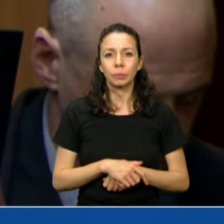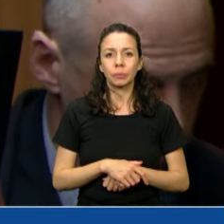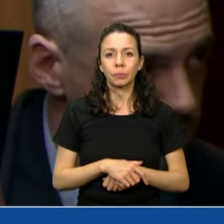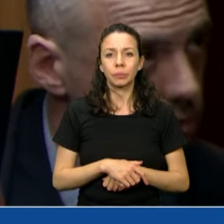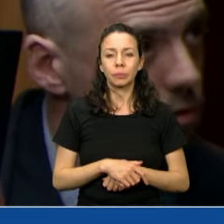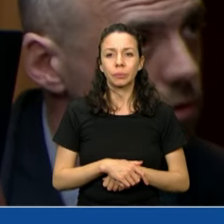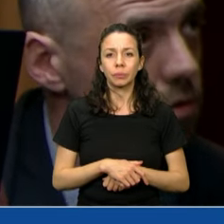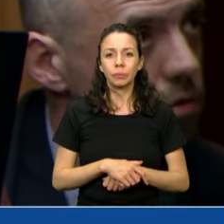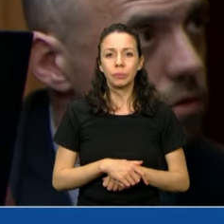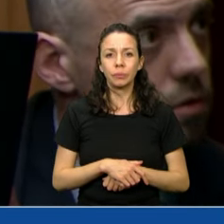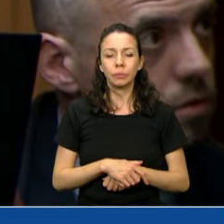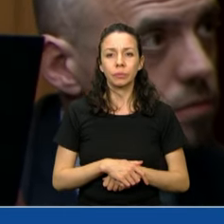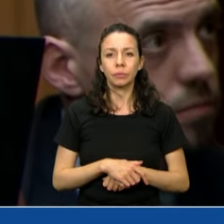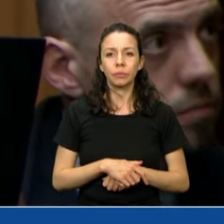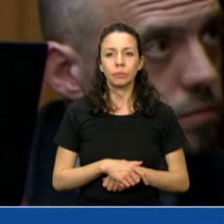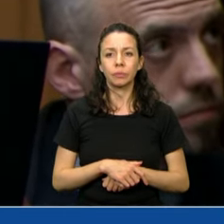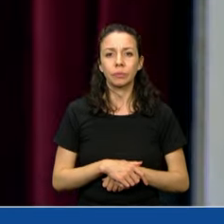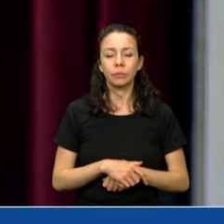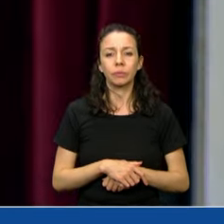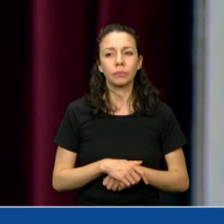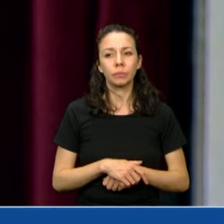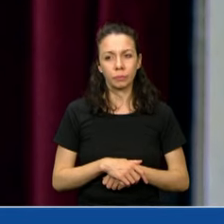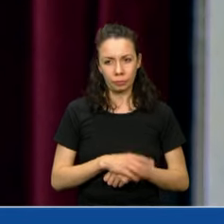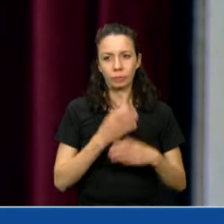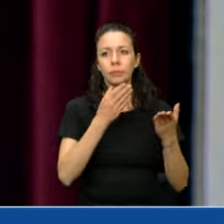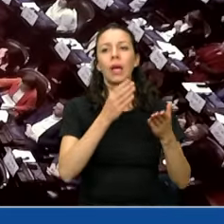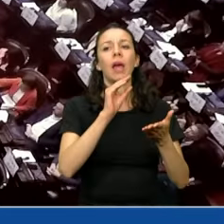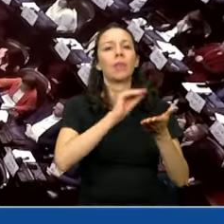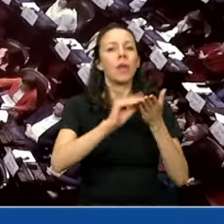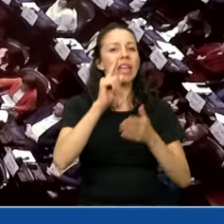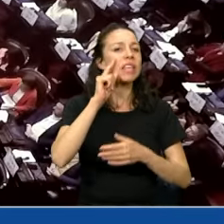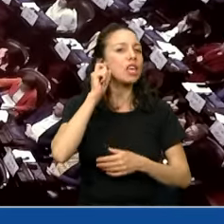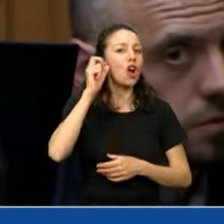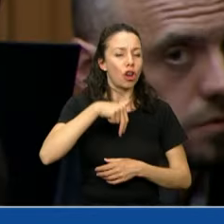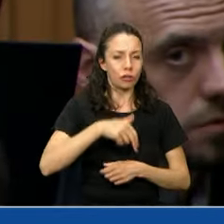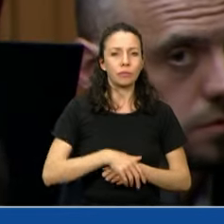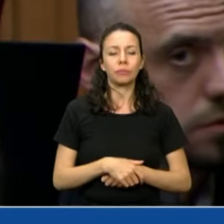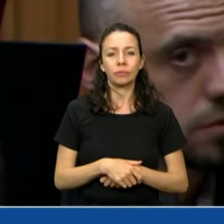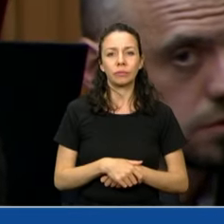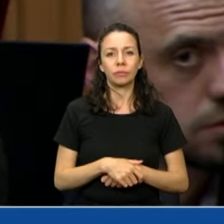directamente diputado igón sí